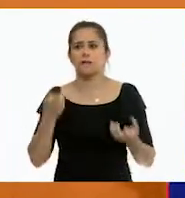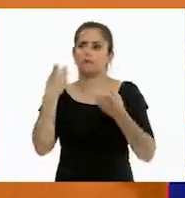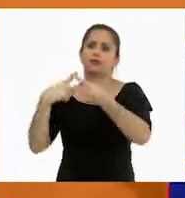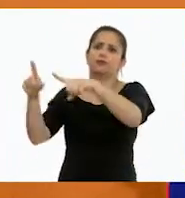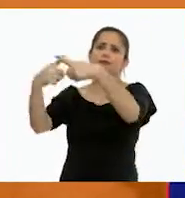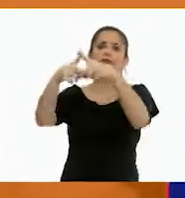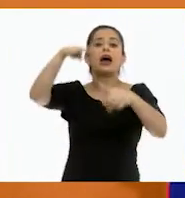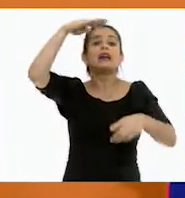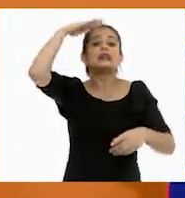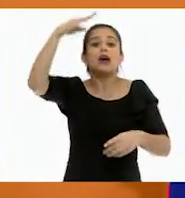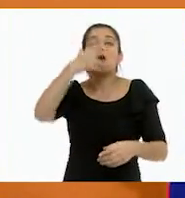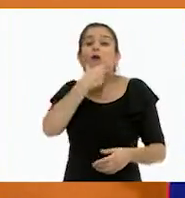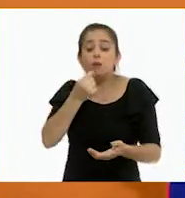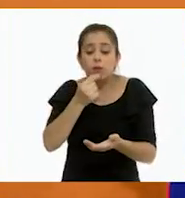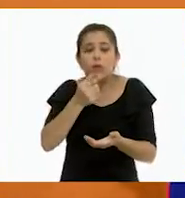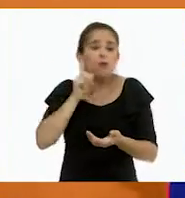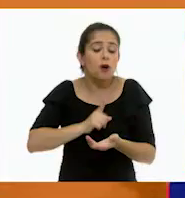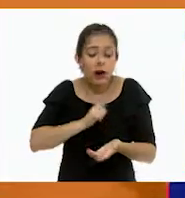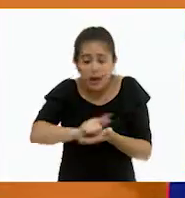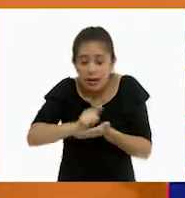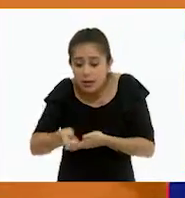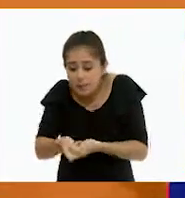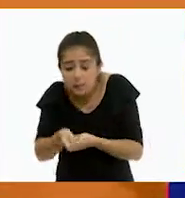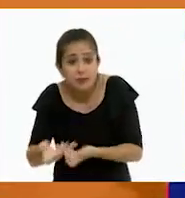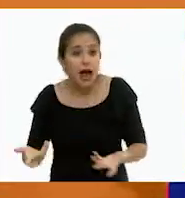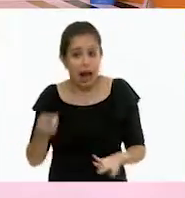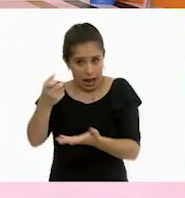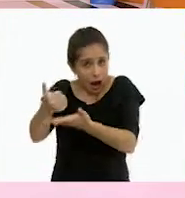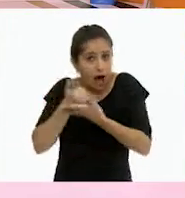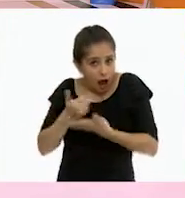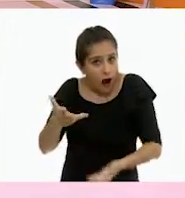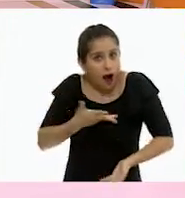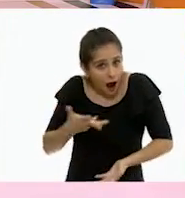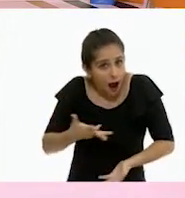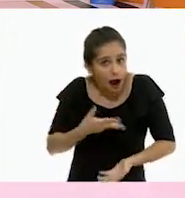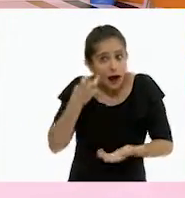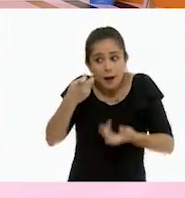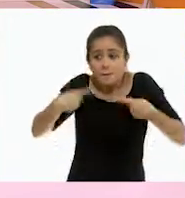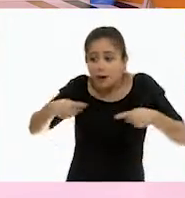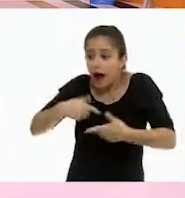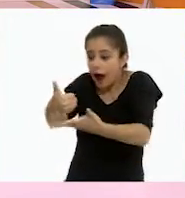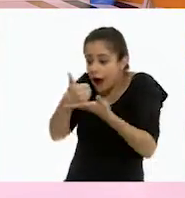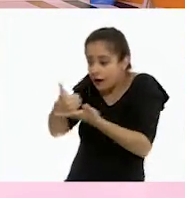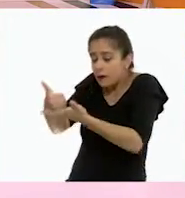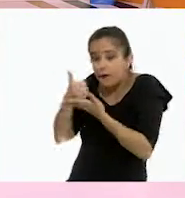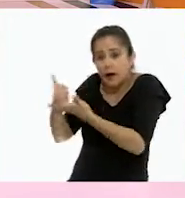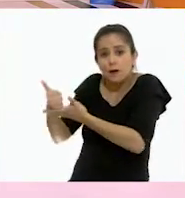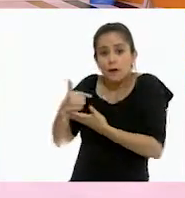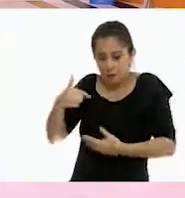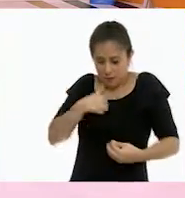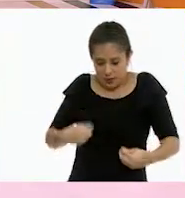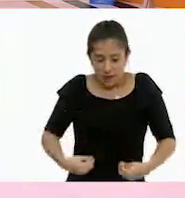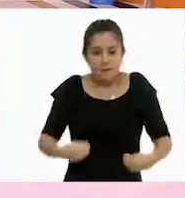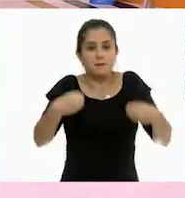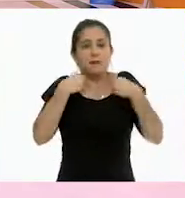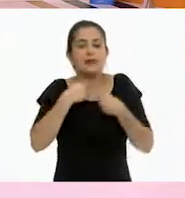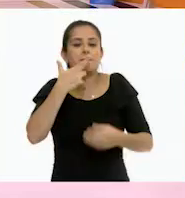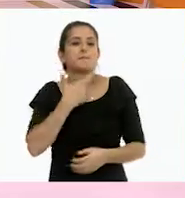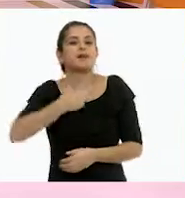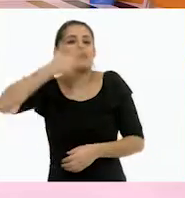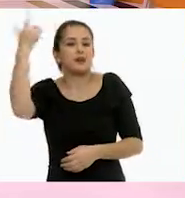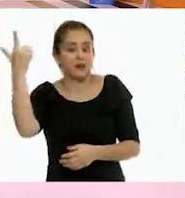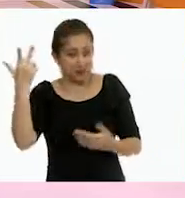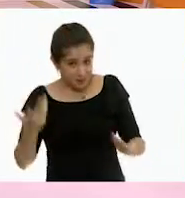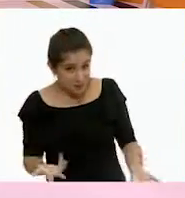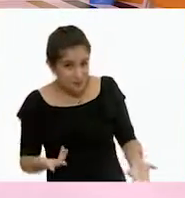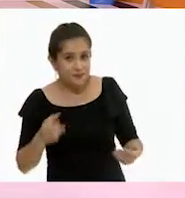que hace la limpieza, no sé, cosas de ese tipo. Personas que nos ayudan a que nuestra vida sea mejor.